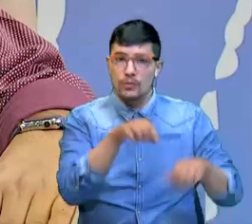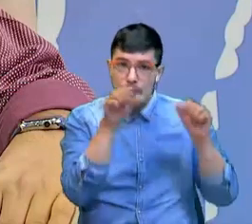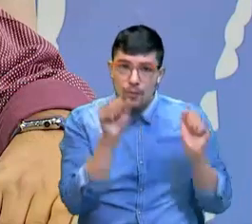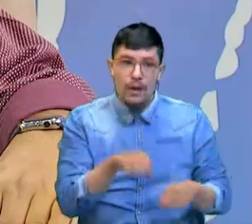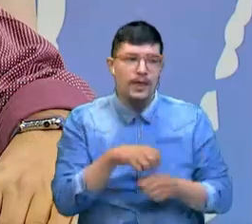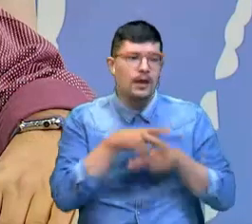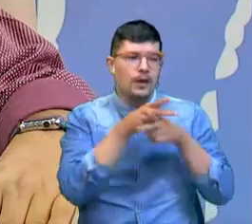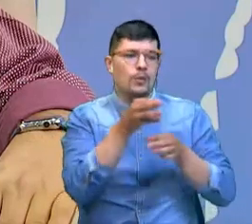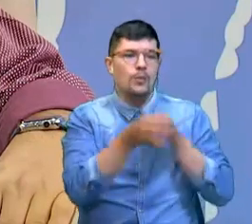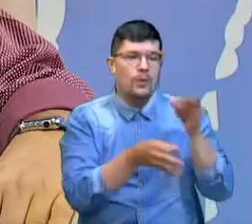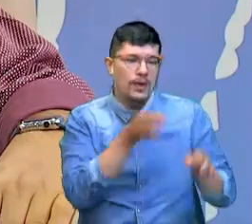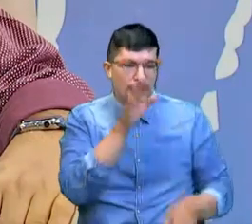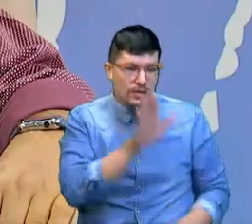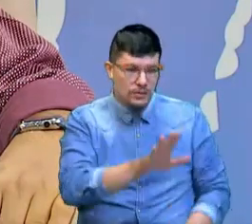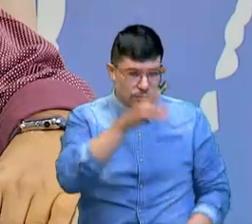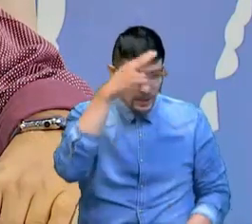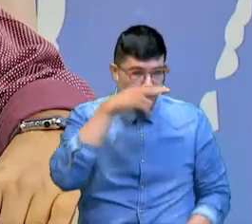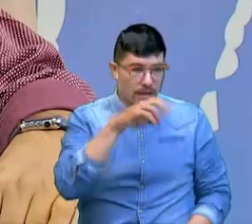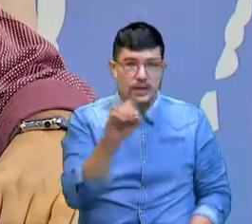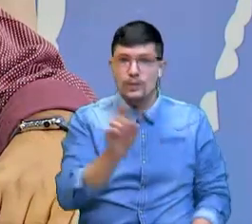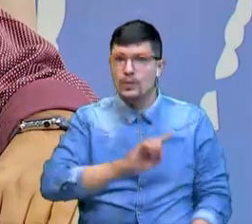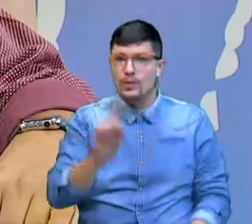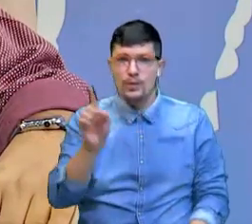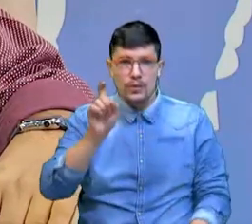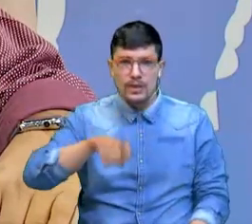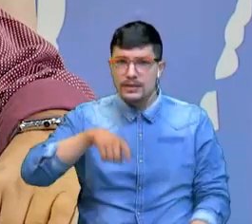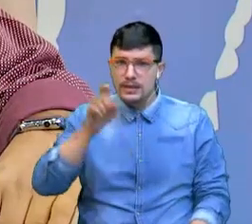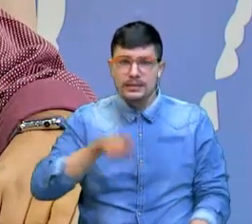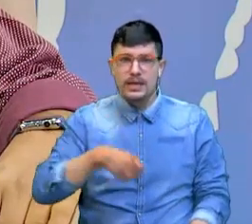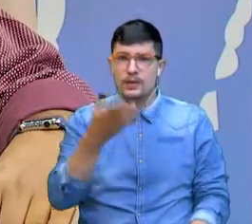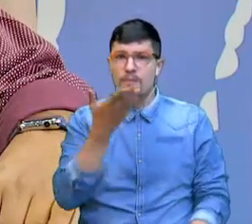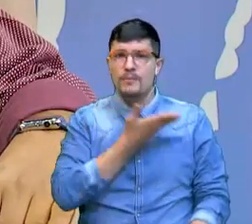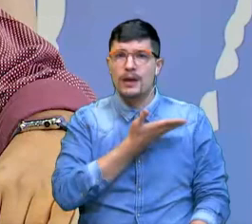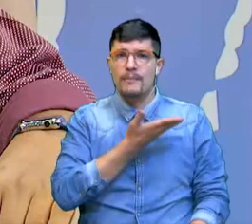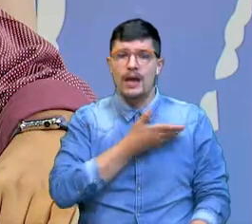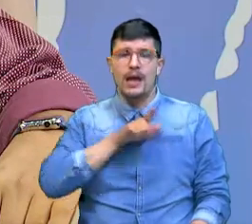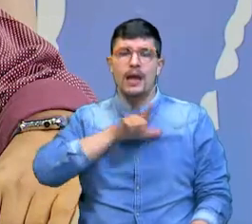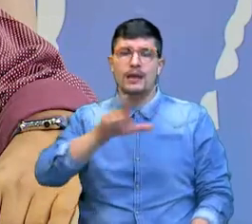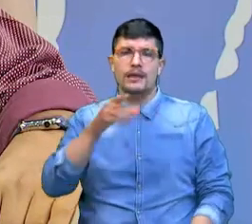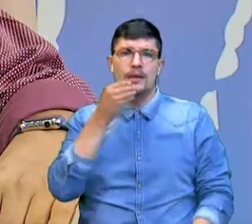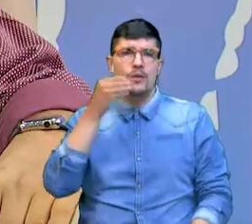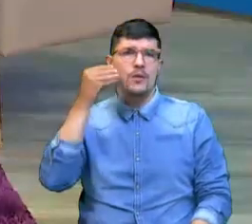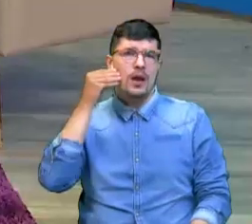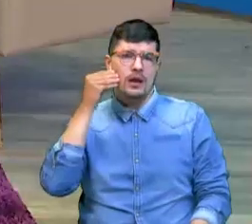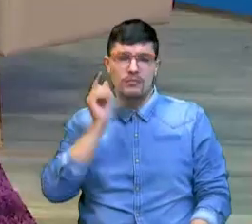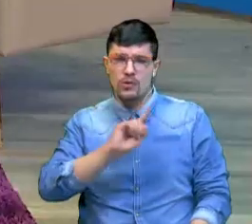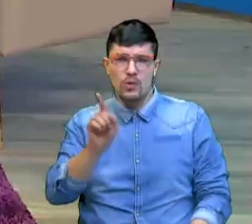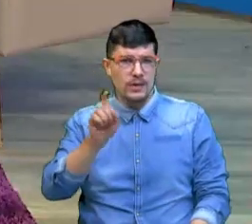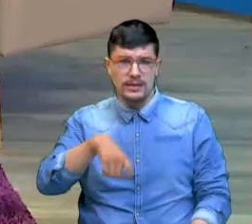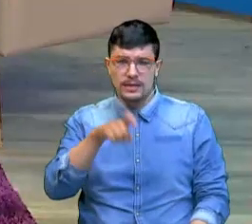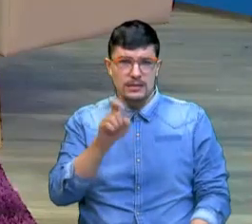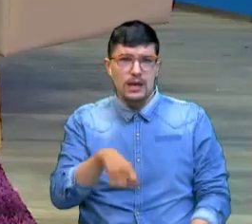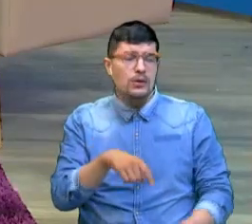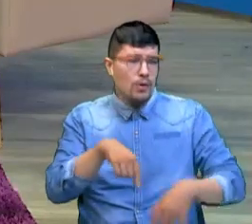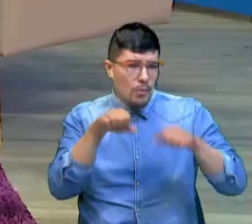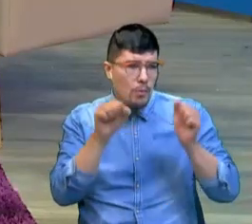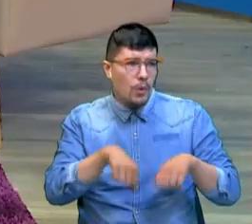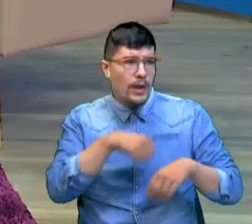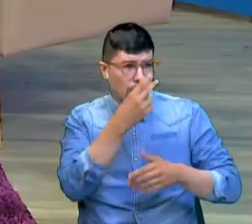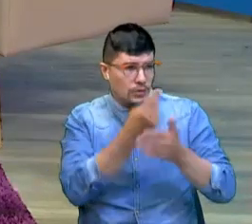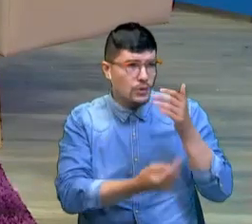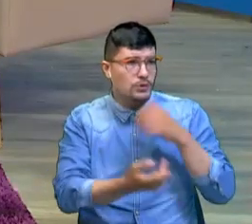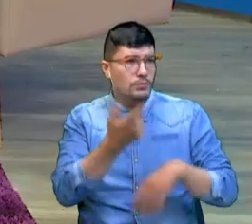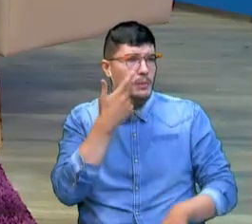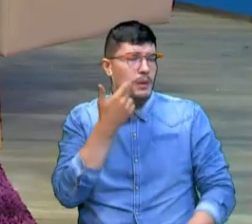cuidar a su hijo. No necesariamente debe ser padre cabeza de familia, cabeza de hogar. Pueden estar los dos